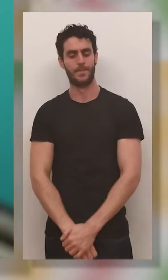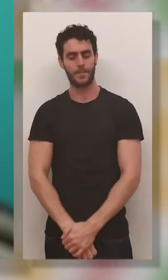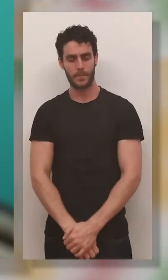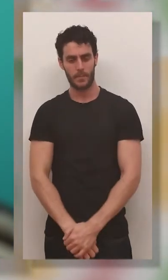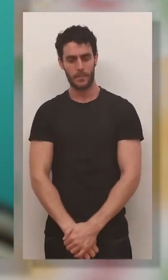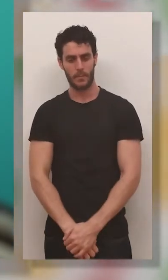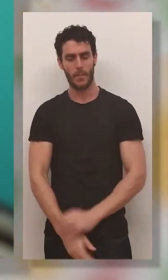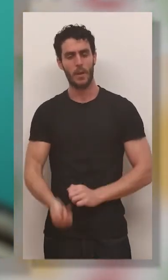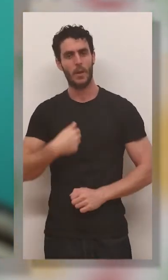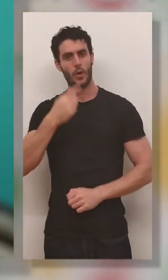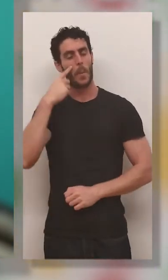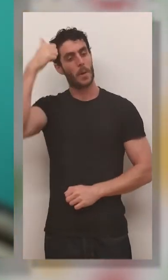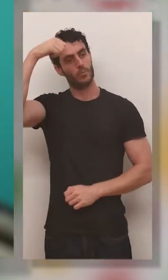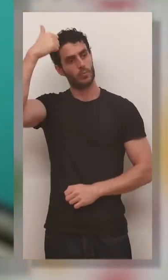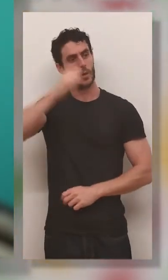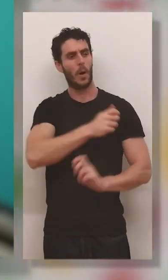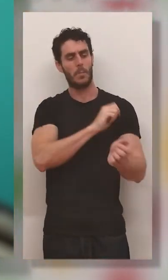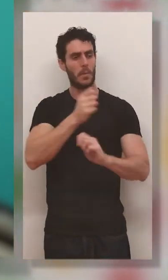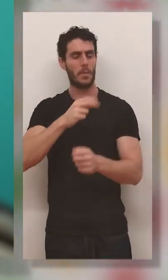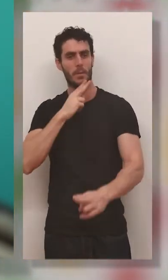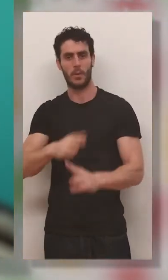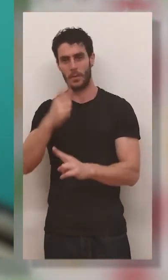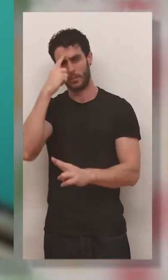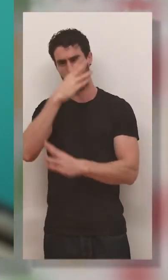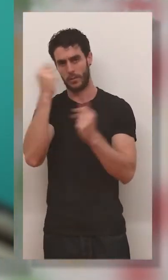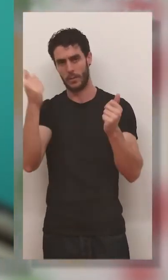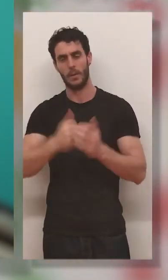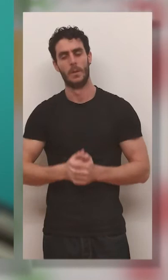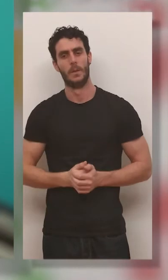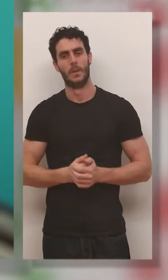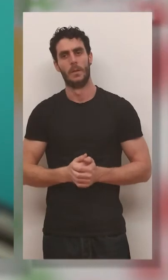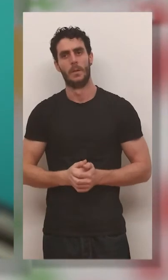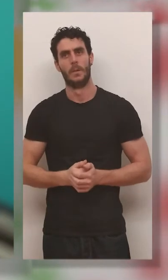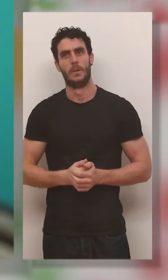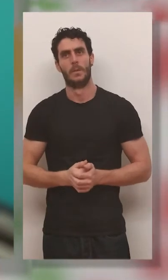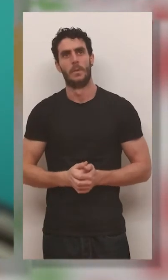un chico tocar, que no me sé su nombre,